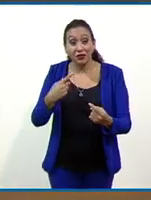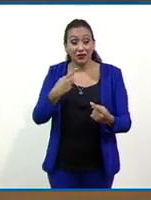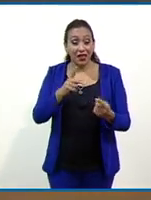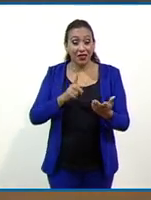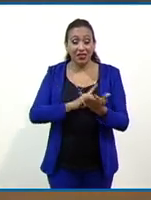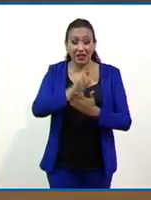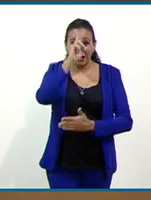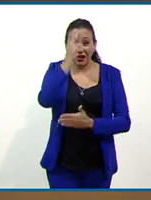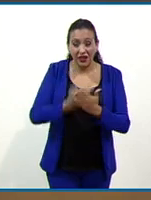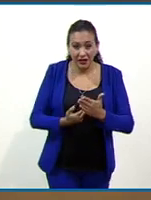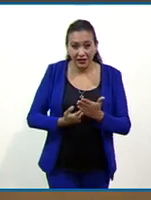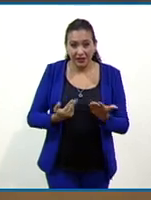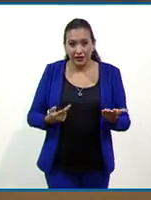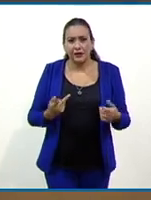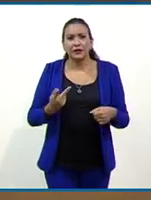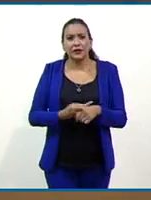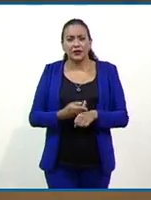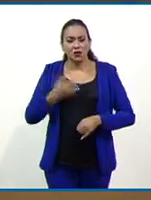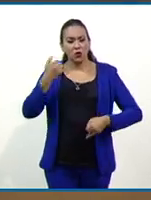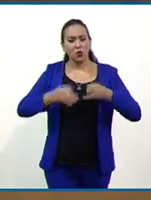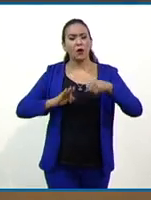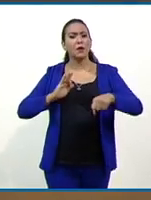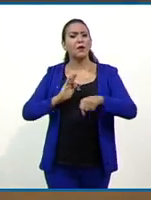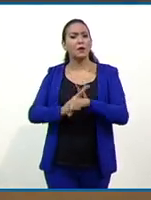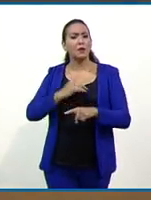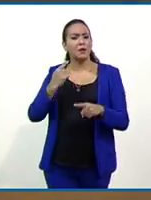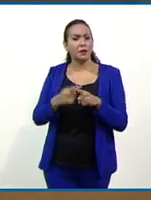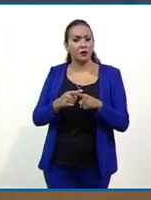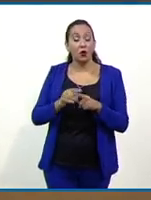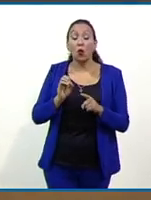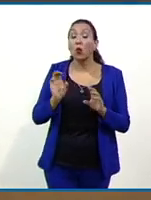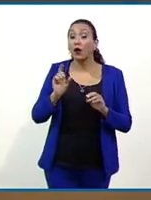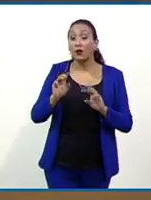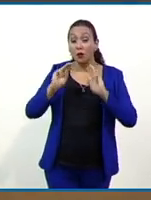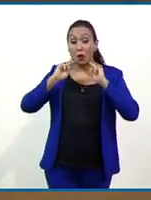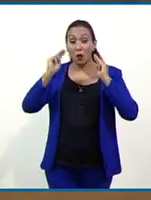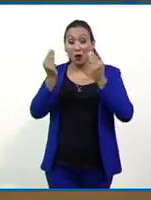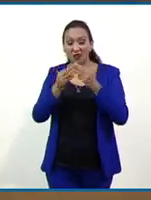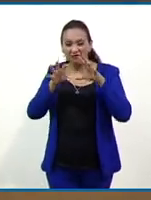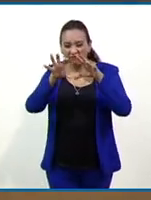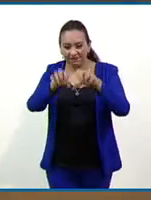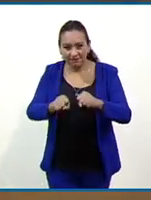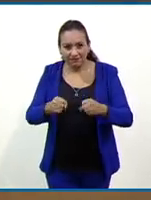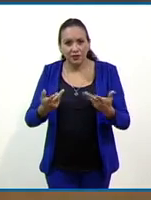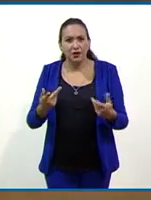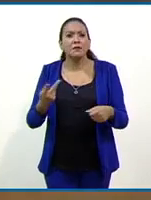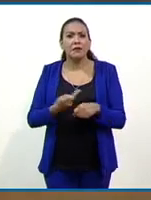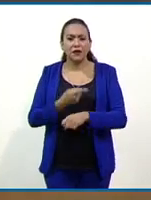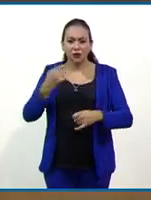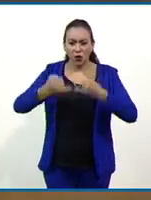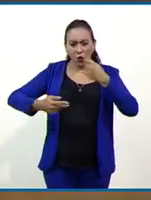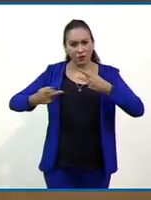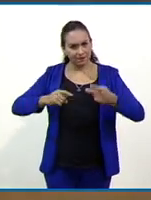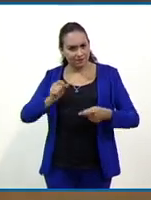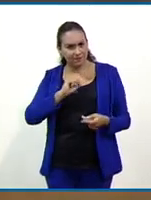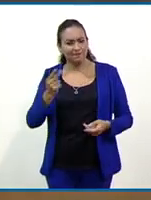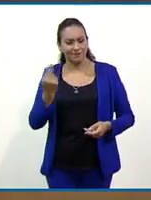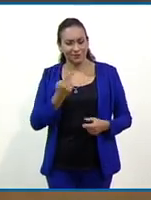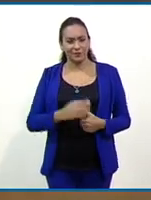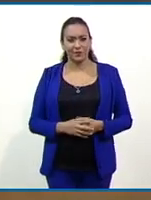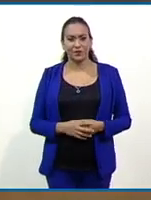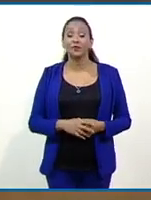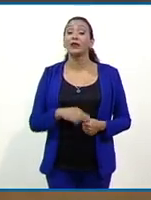general en México, en el contexto de la actividad de los grupos criminales organizados. El programa Pacto por México es un